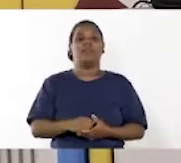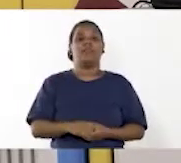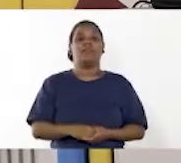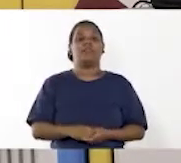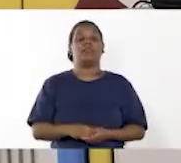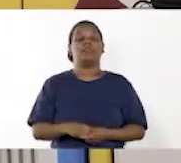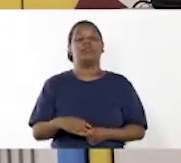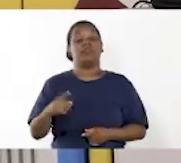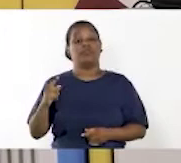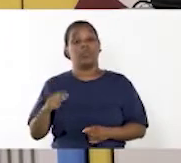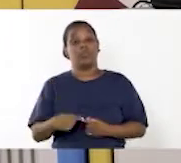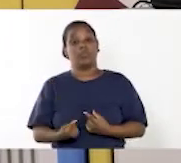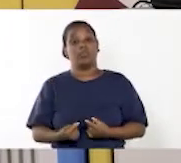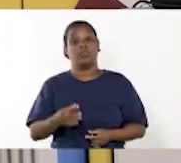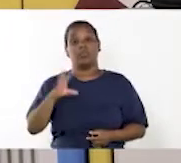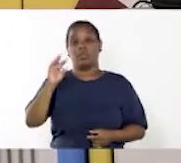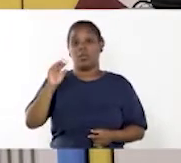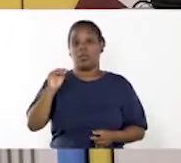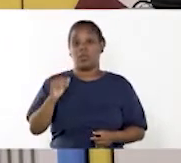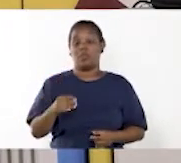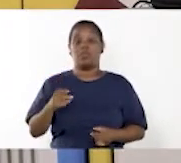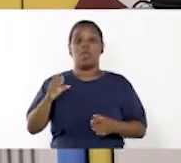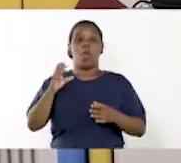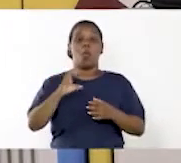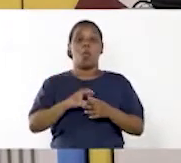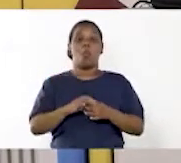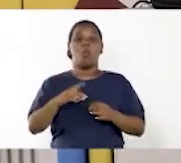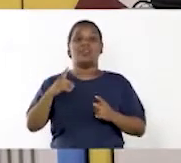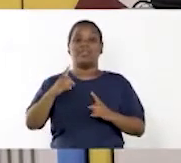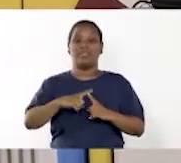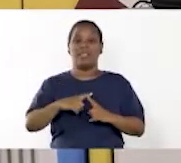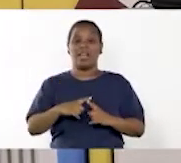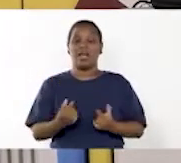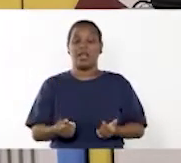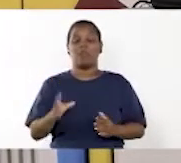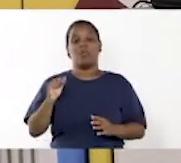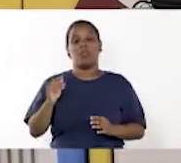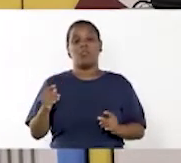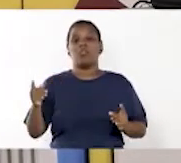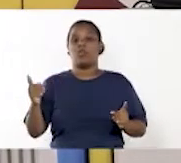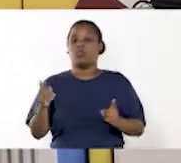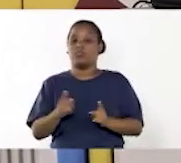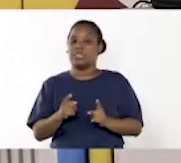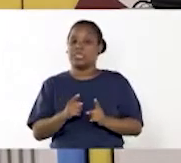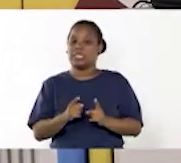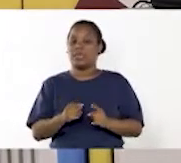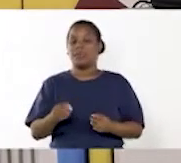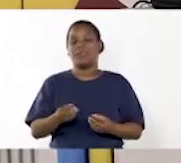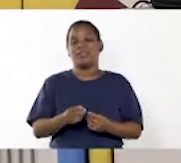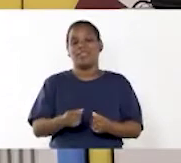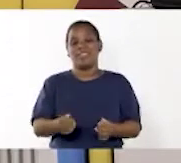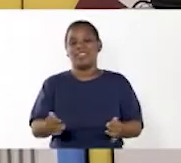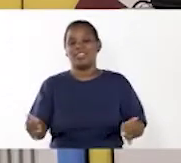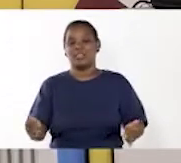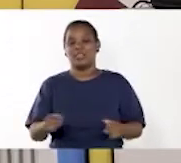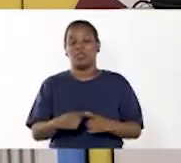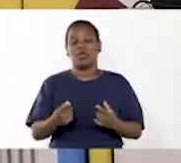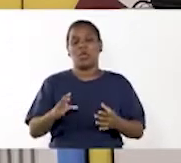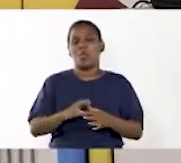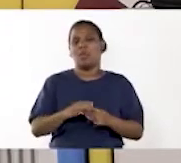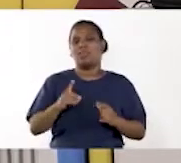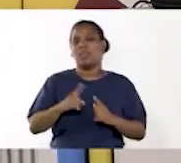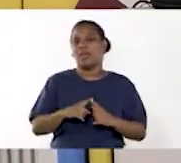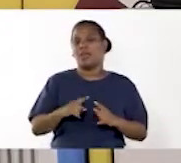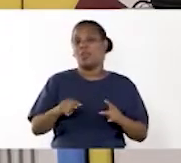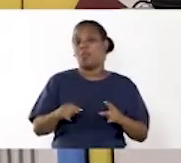desierto. Por eso cuando hablamos, por ejemplo, de Guantánamo en Cuba, hablamos de un semidesierto. ¿Por qué Guantánamo? Porque Guantánamo